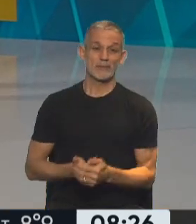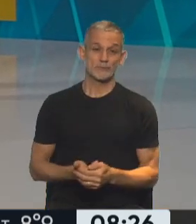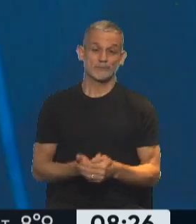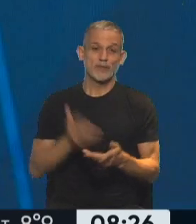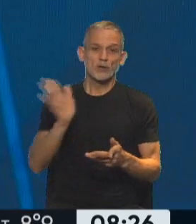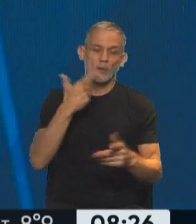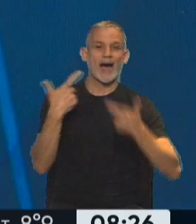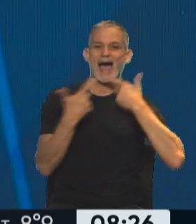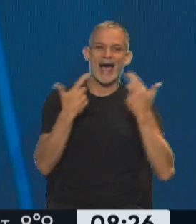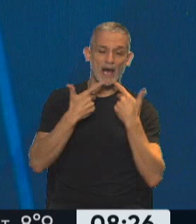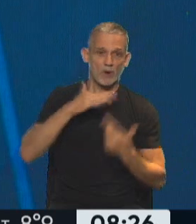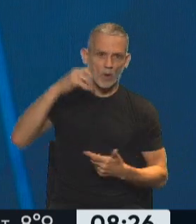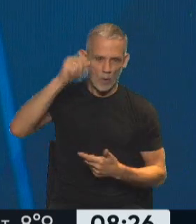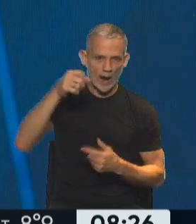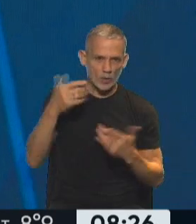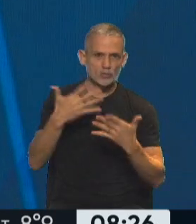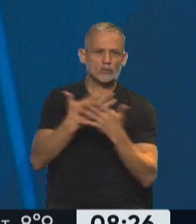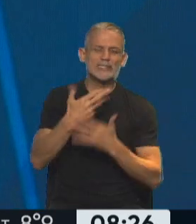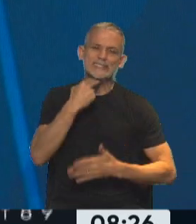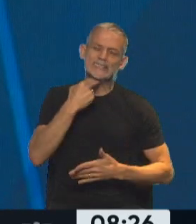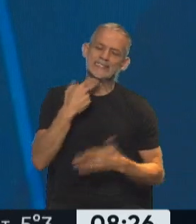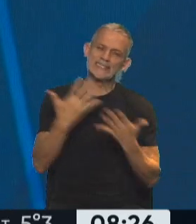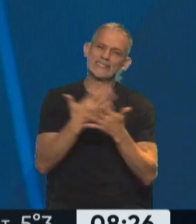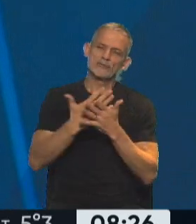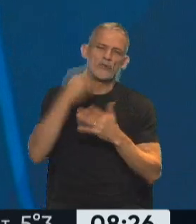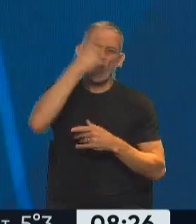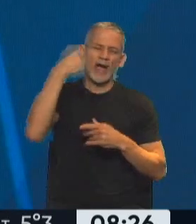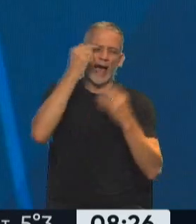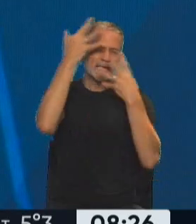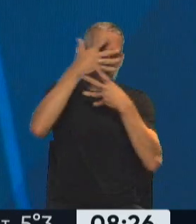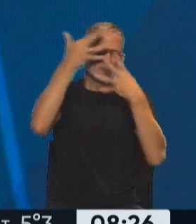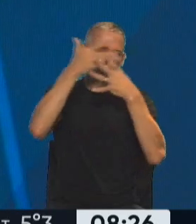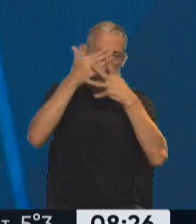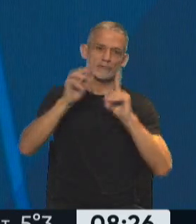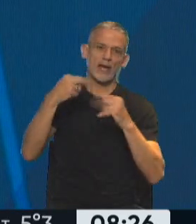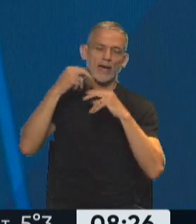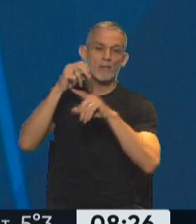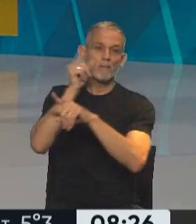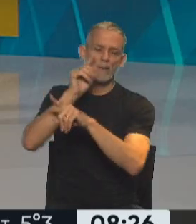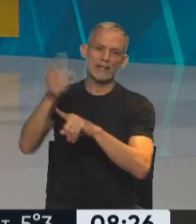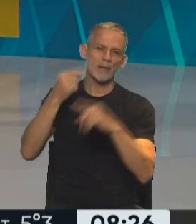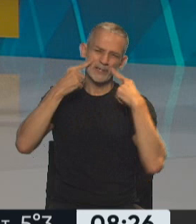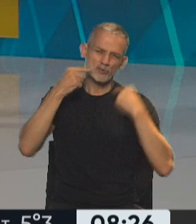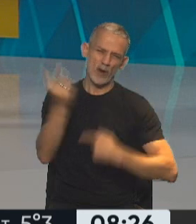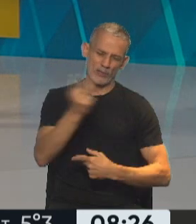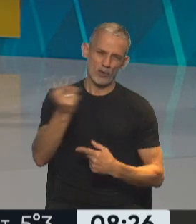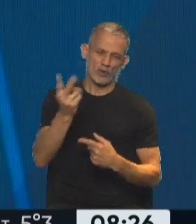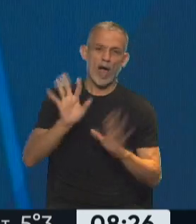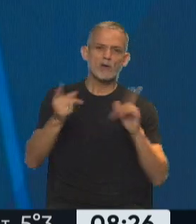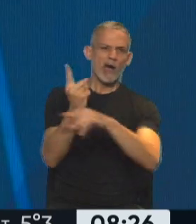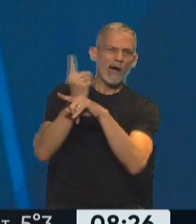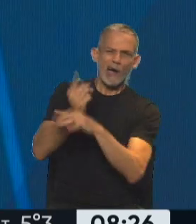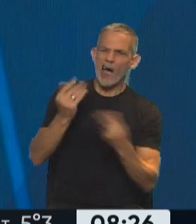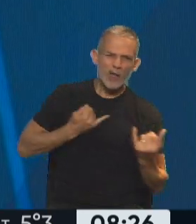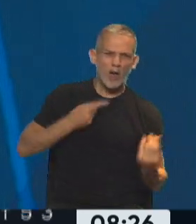Todos riéndonos, pero Juan Cruz le estaba pasando mal, nosotros tapamos la cara. Eduardo también. Eduardo también, estaban llorando, muchos insultando al padre.